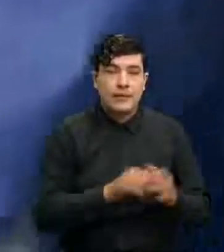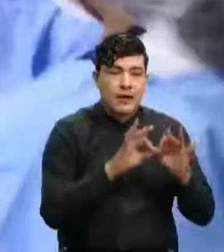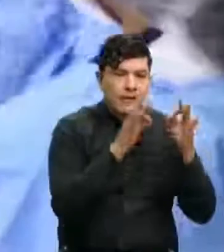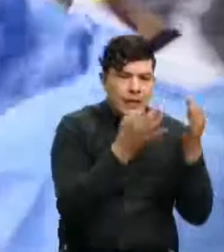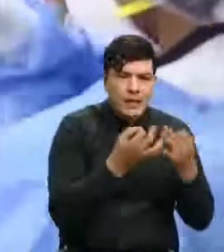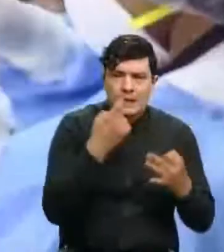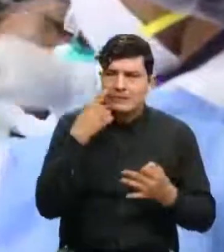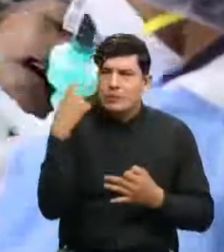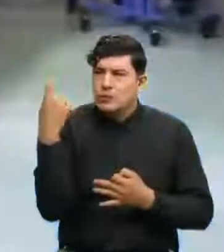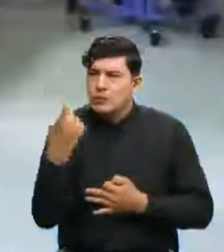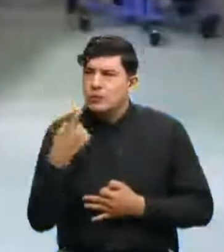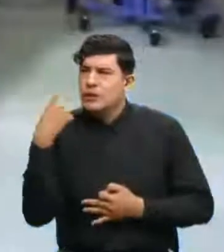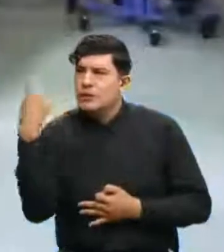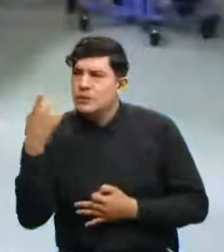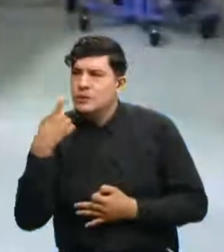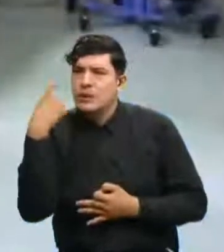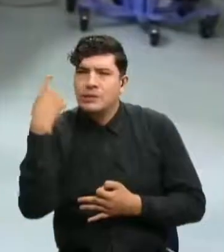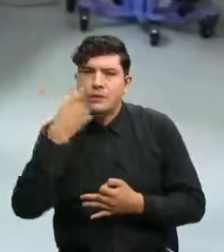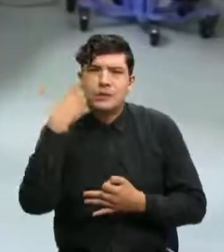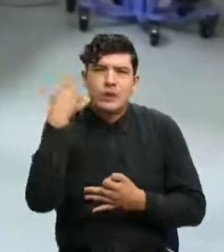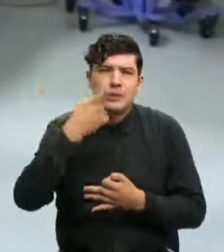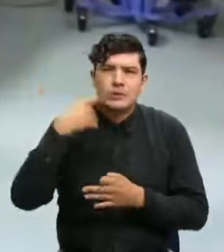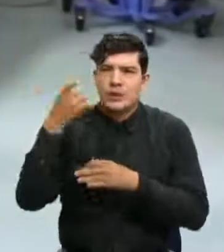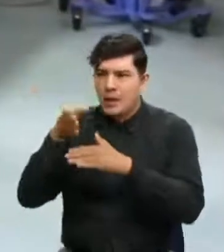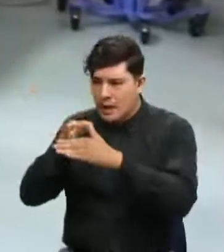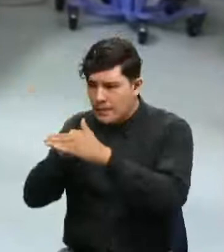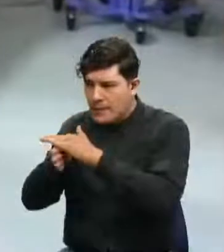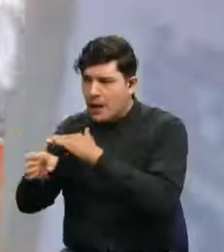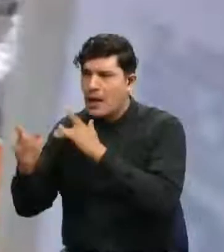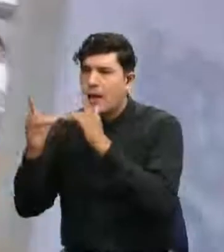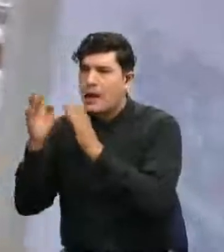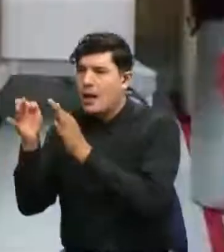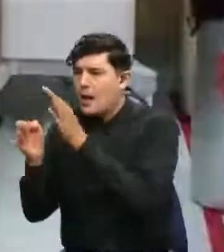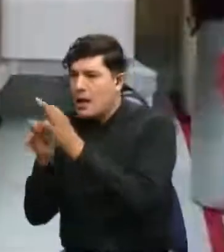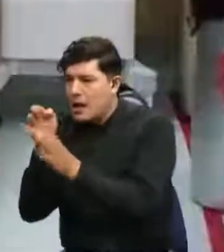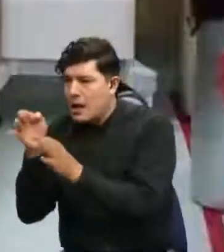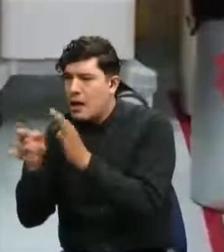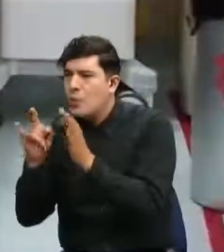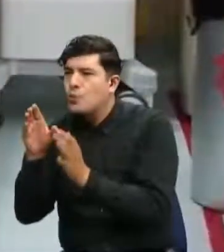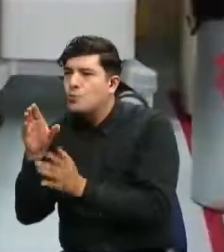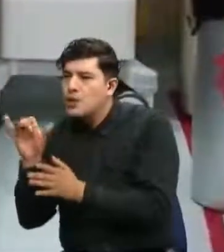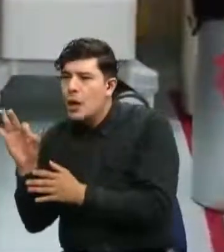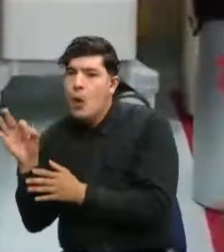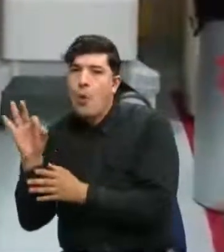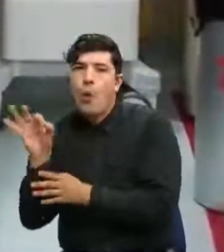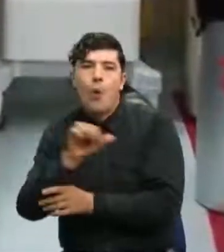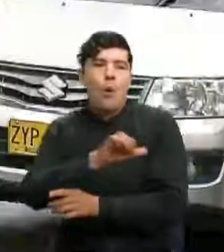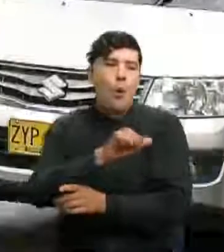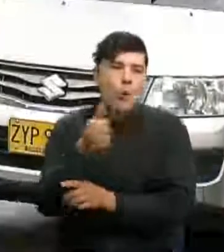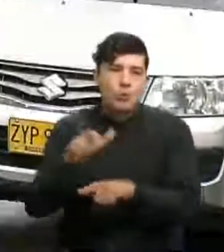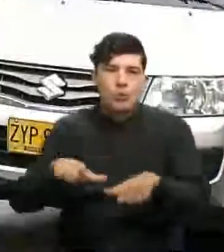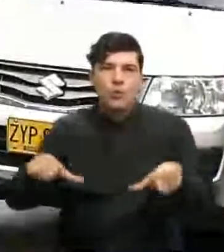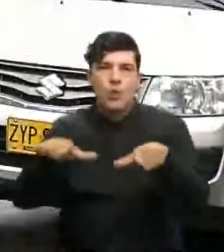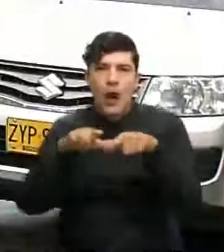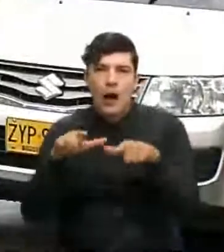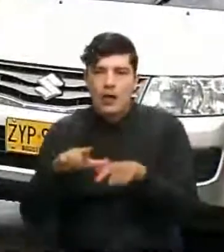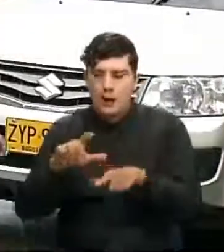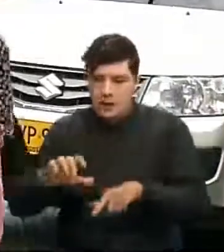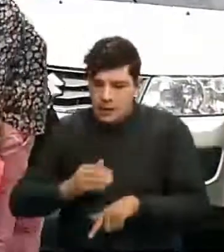búsqueda de una UCI o al menos un punto de oxígeno en una clínica del área metropolitana de Bucaramanga.